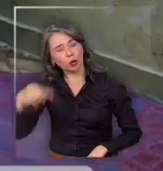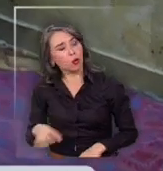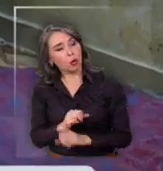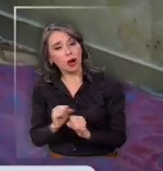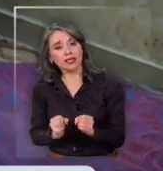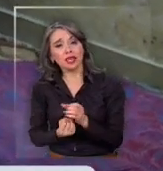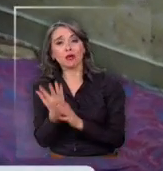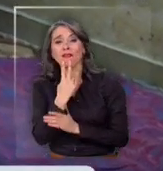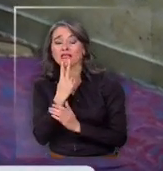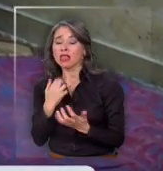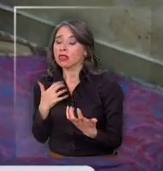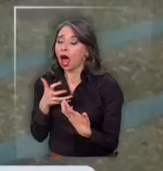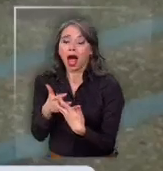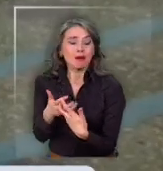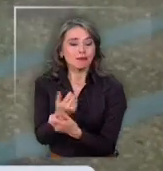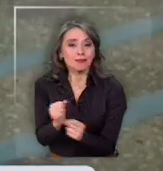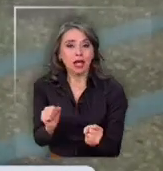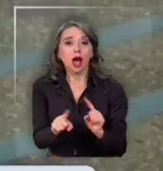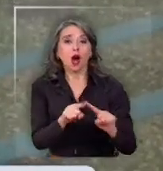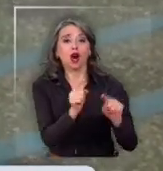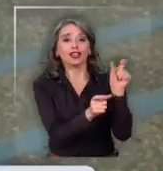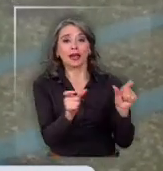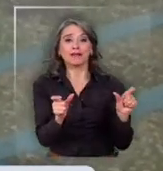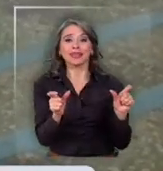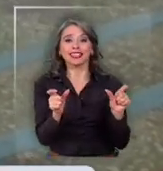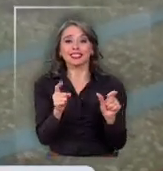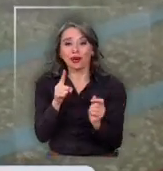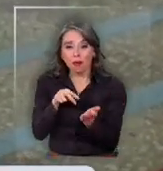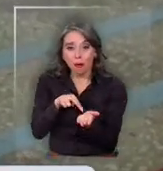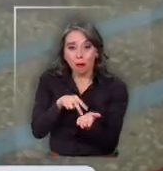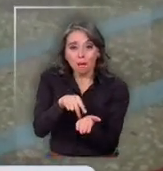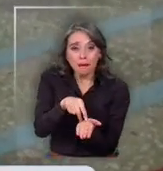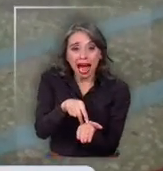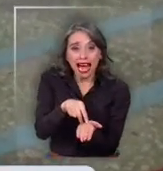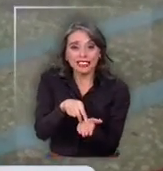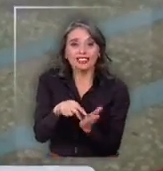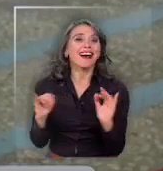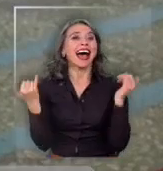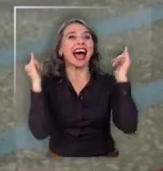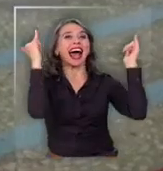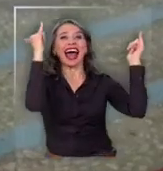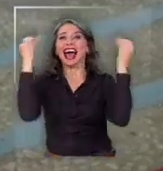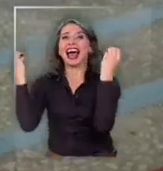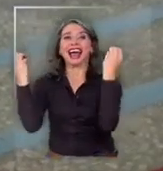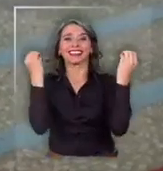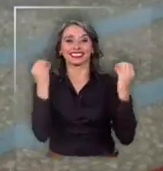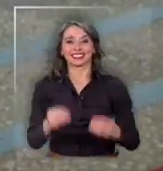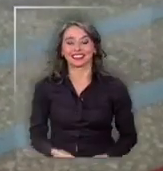adaptarse a su nueva vida, otros celebran cada paso que han podido dar.